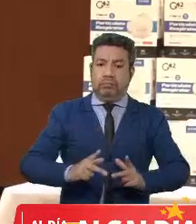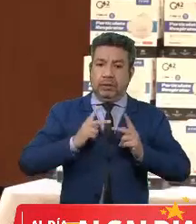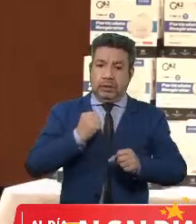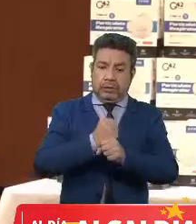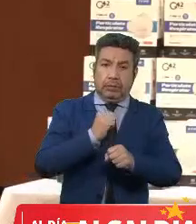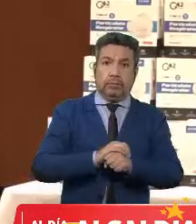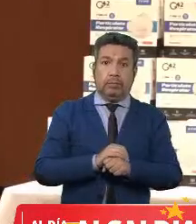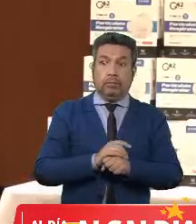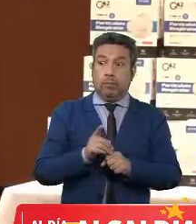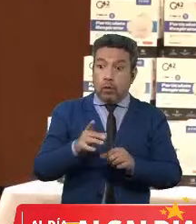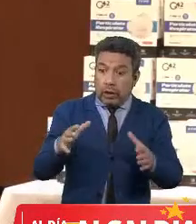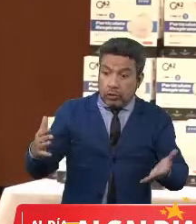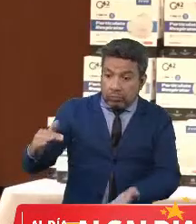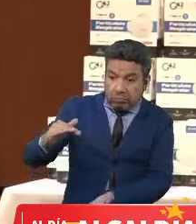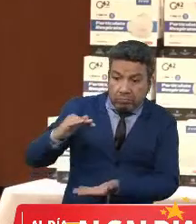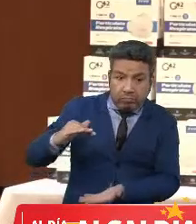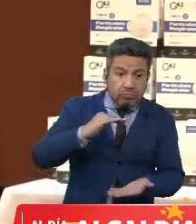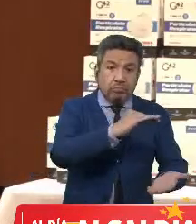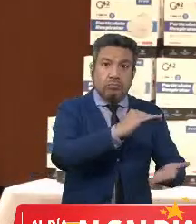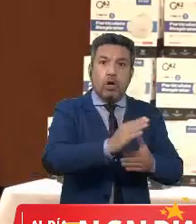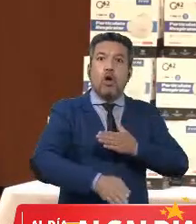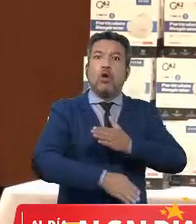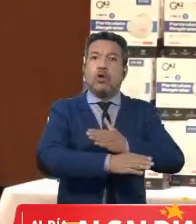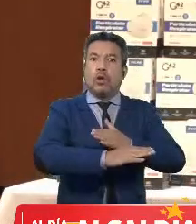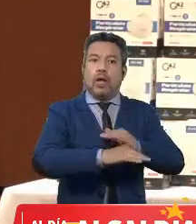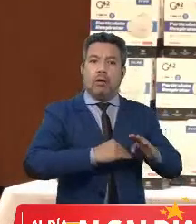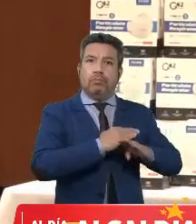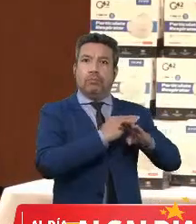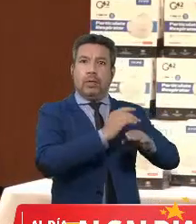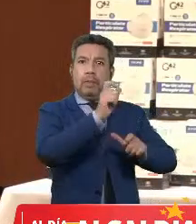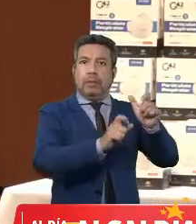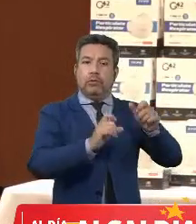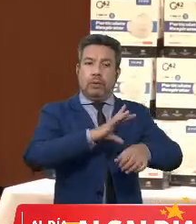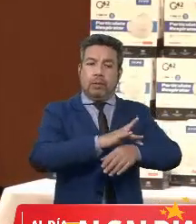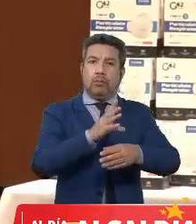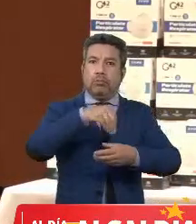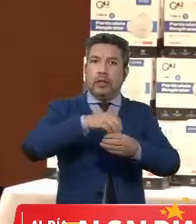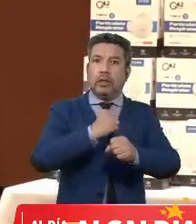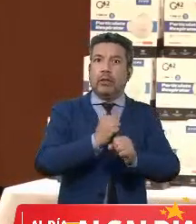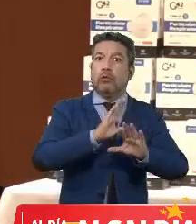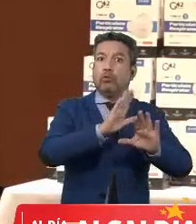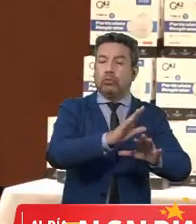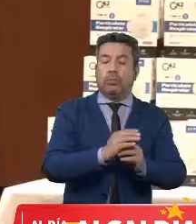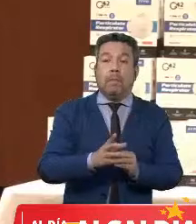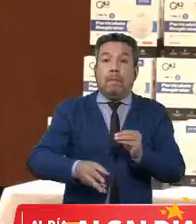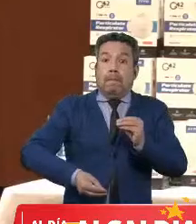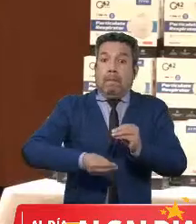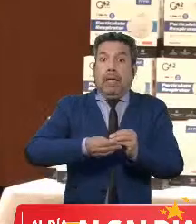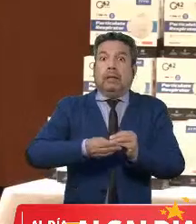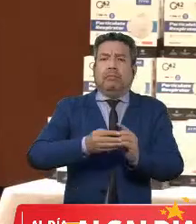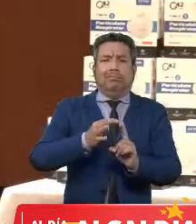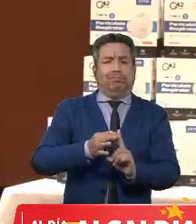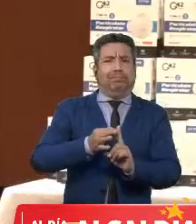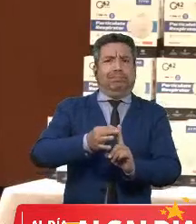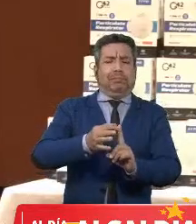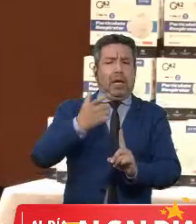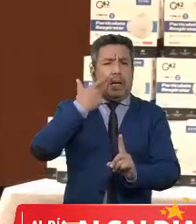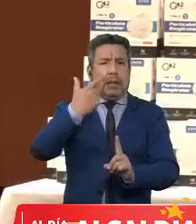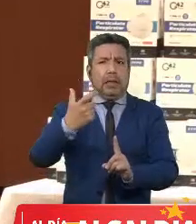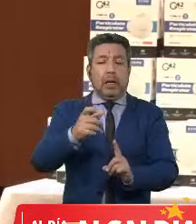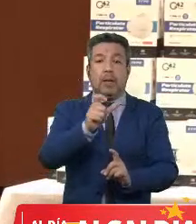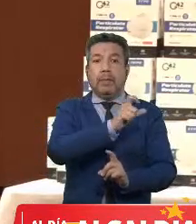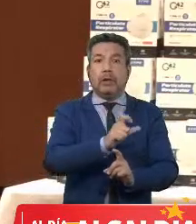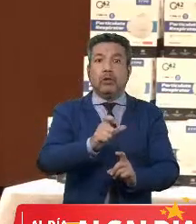estos equipos, no solamente seguiremos protegiendo a nuestro personal médico en su trabajo, sino atendiendo especialmente a